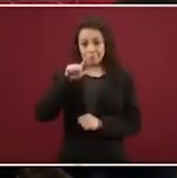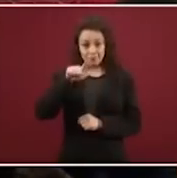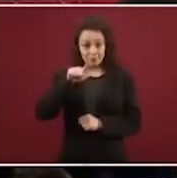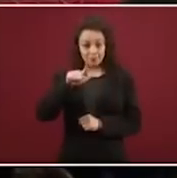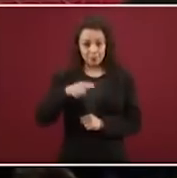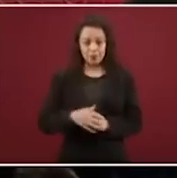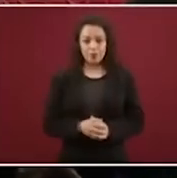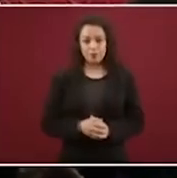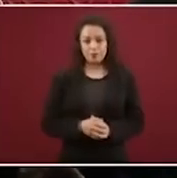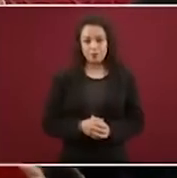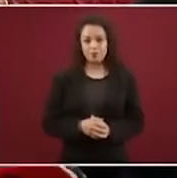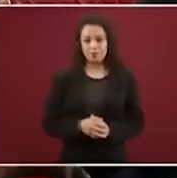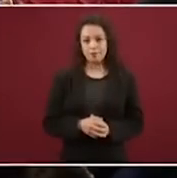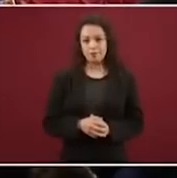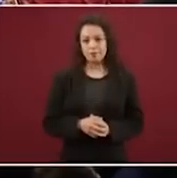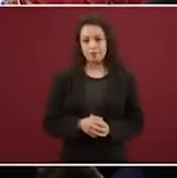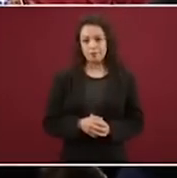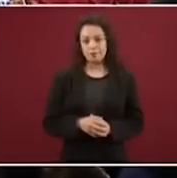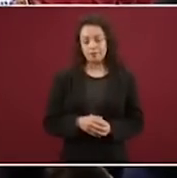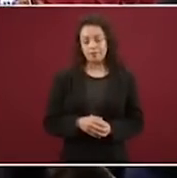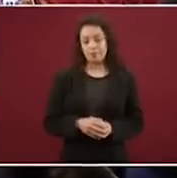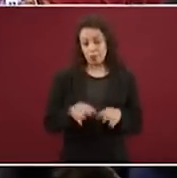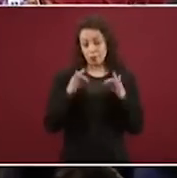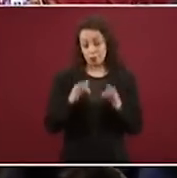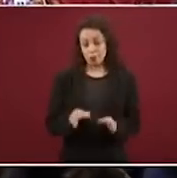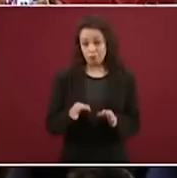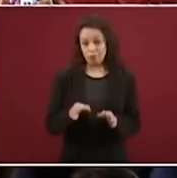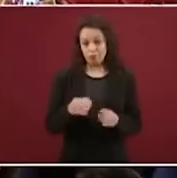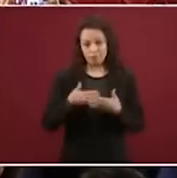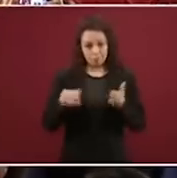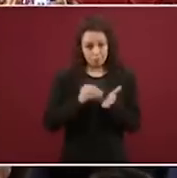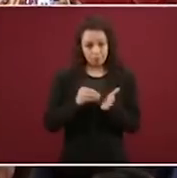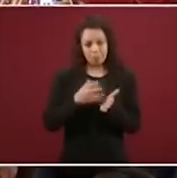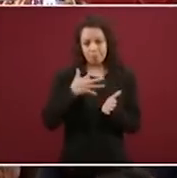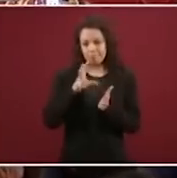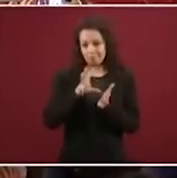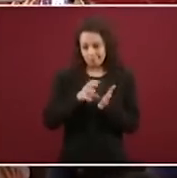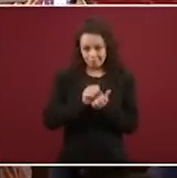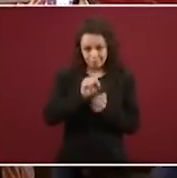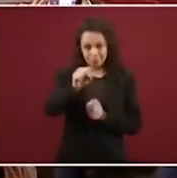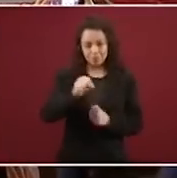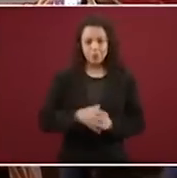1917, nuestra Constitución vigente, vamos a